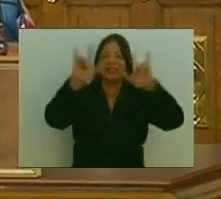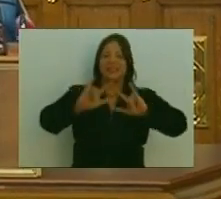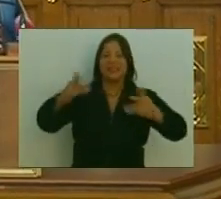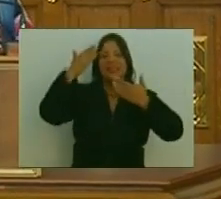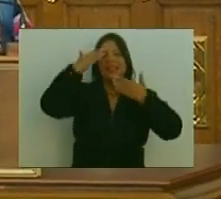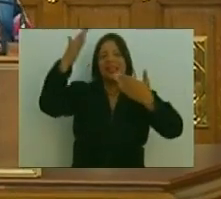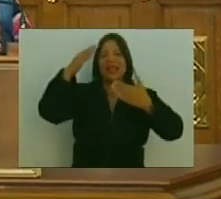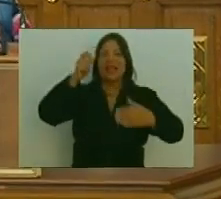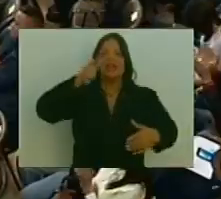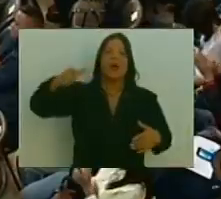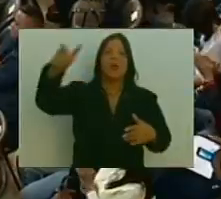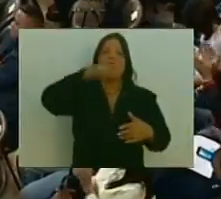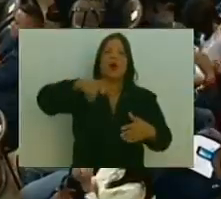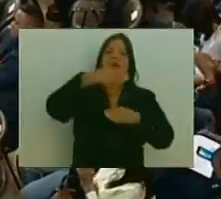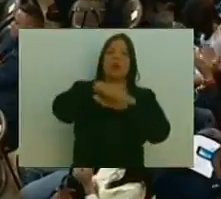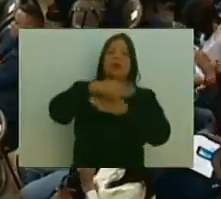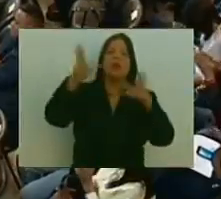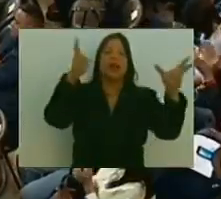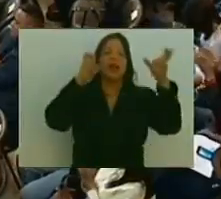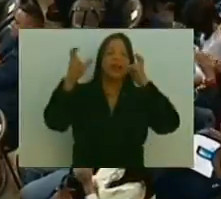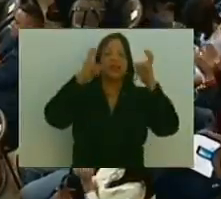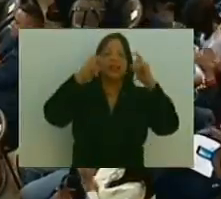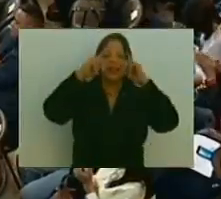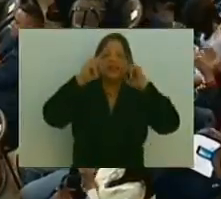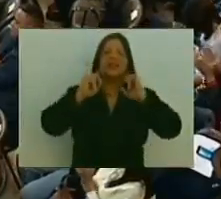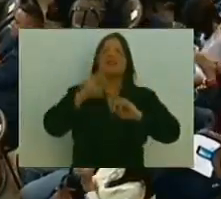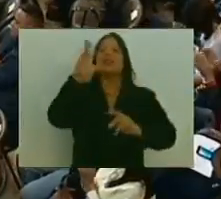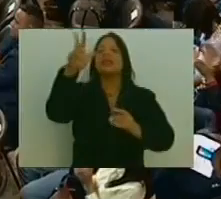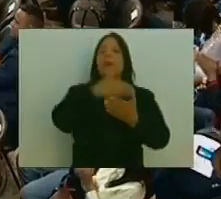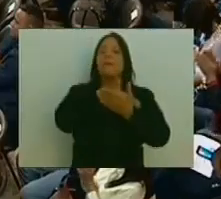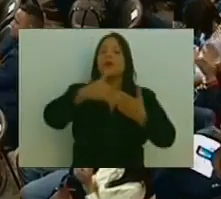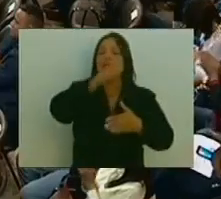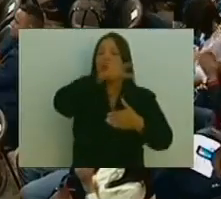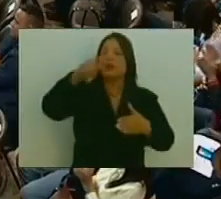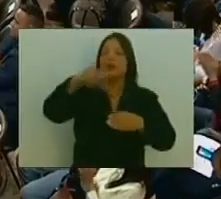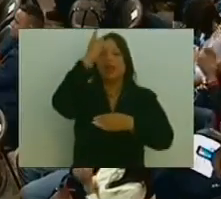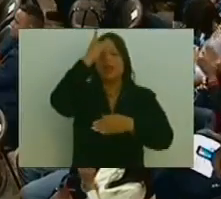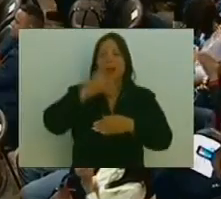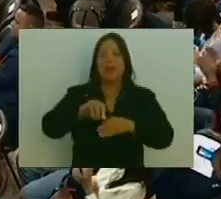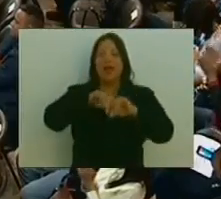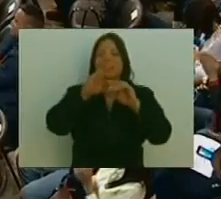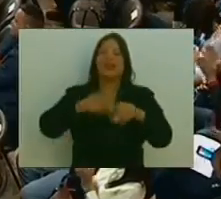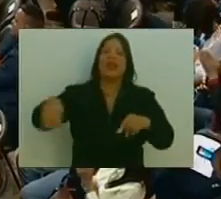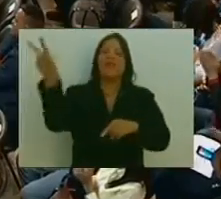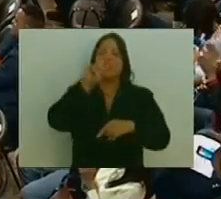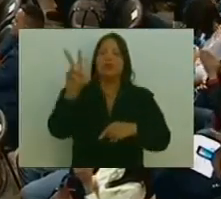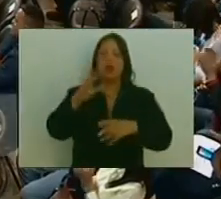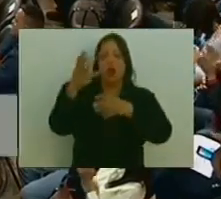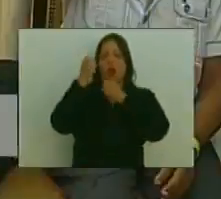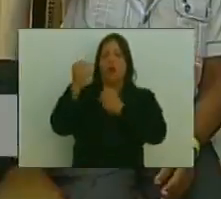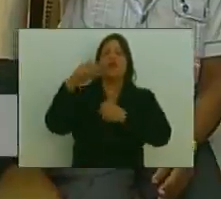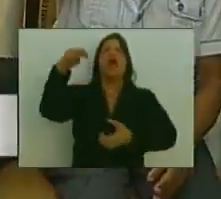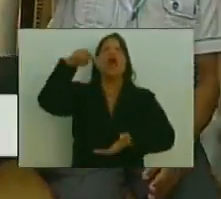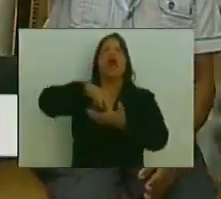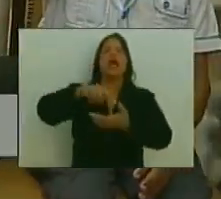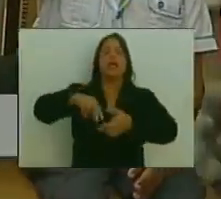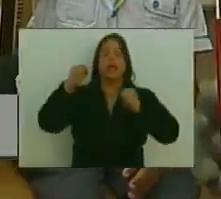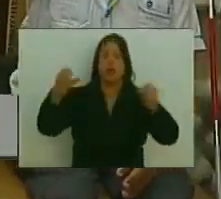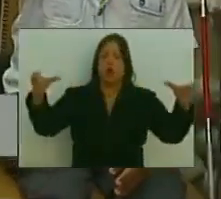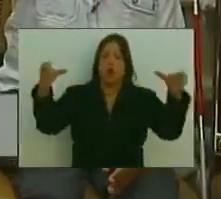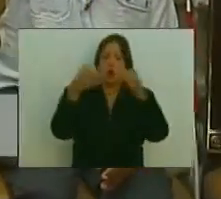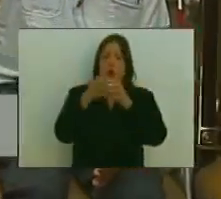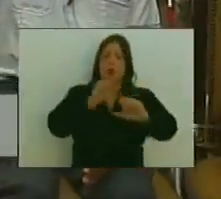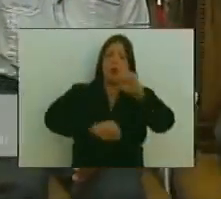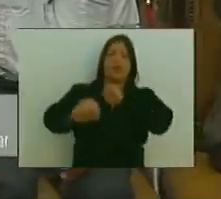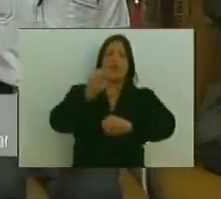Gracias a mi pueblo que está afuera escuchándonos y a esos más de 3 millones de personas con discapacidad, confíen que aquí estamos un equipo para